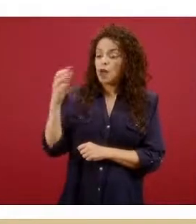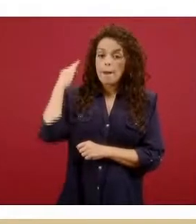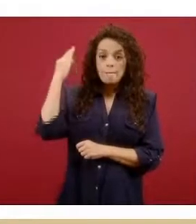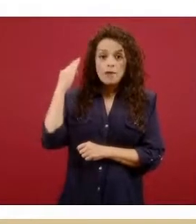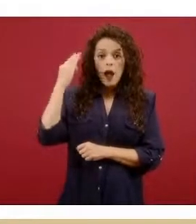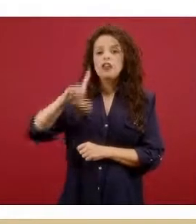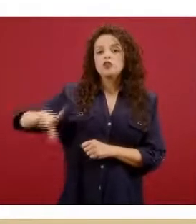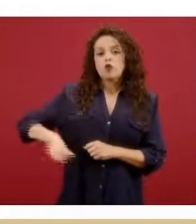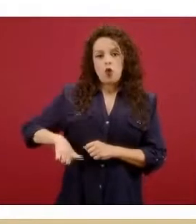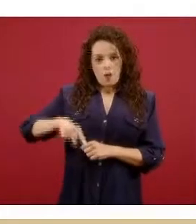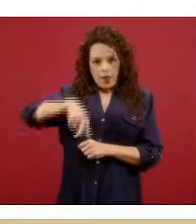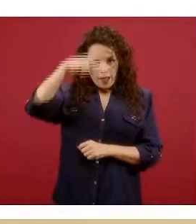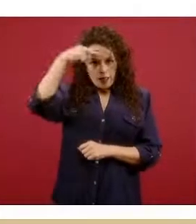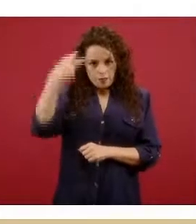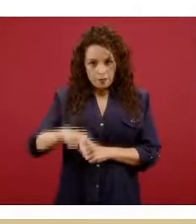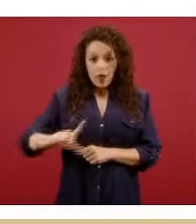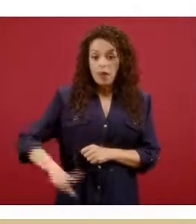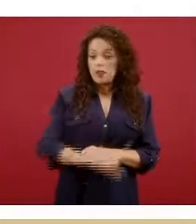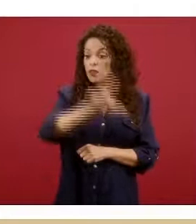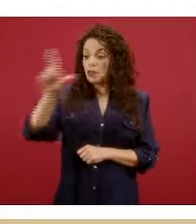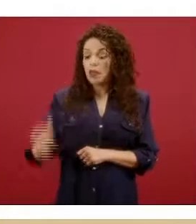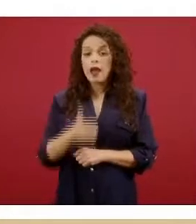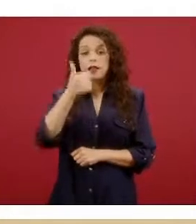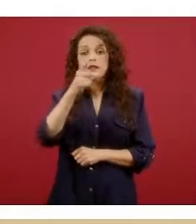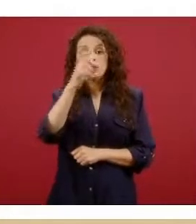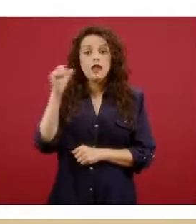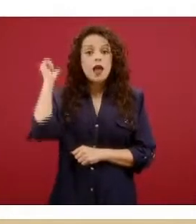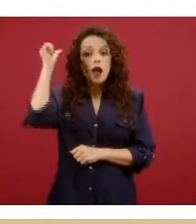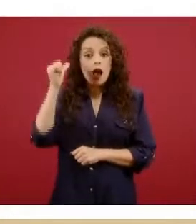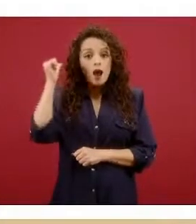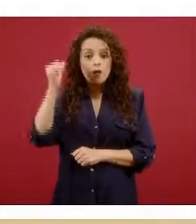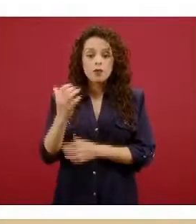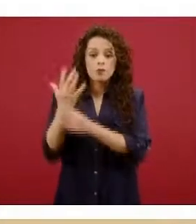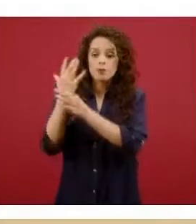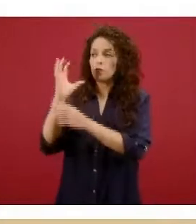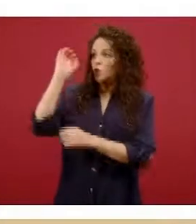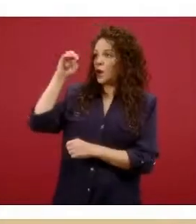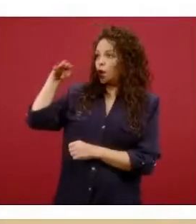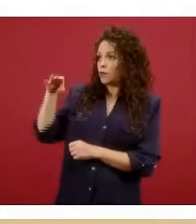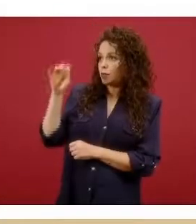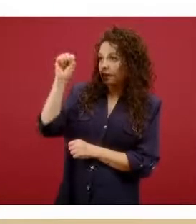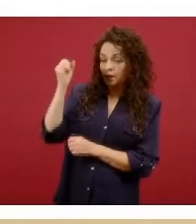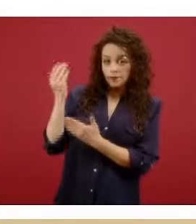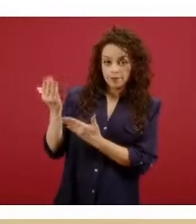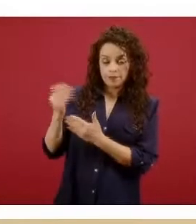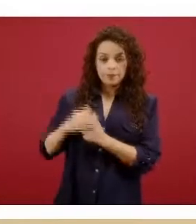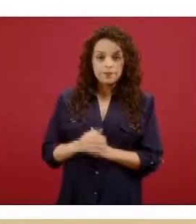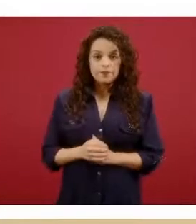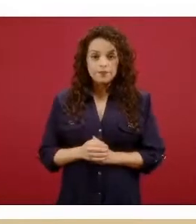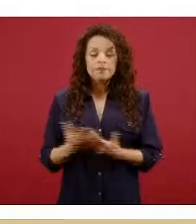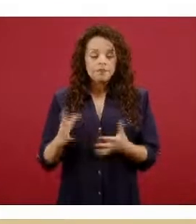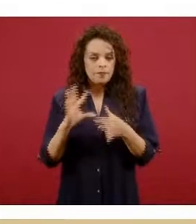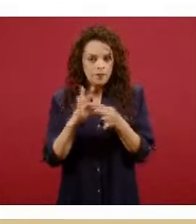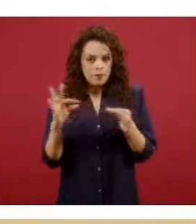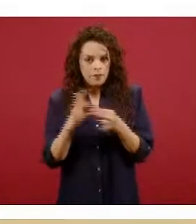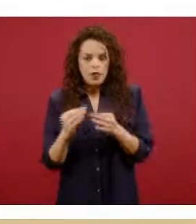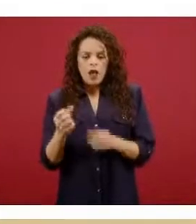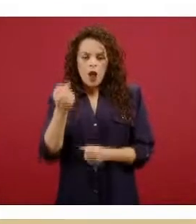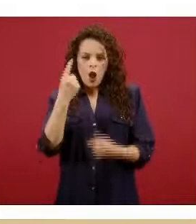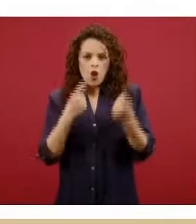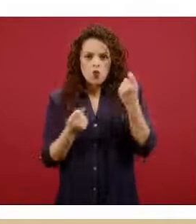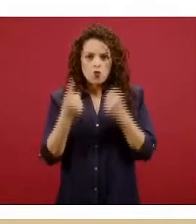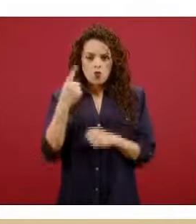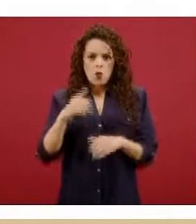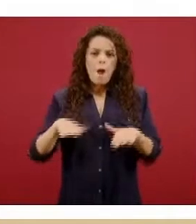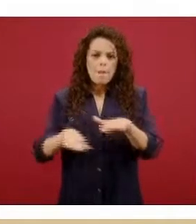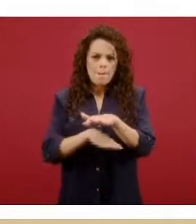y después, el 6 de abril, la Organización Mundial de la Salud. Y comentemos algunos de los elementos básicos